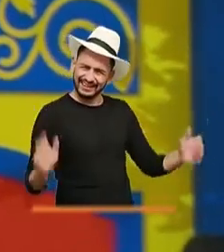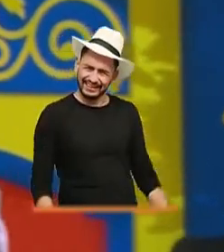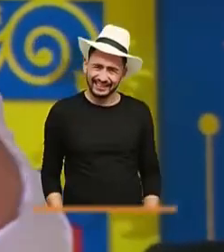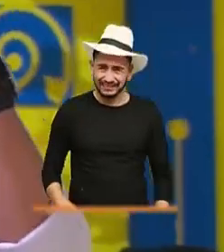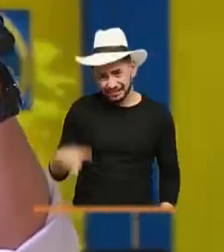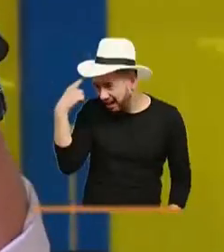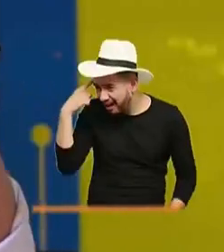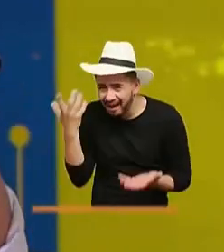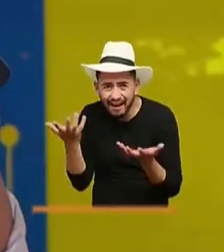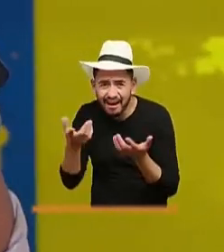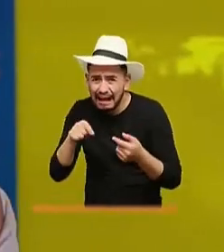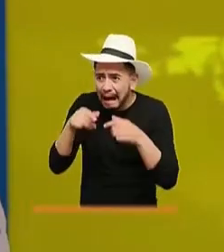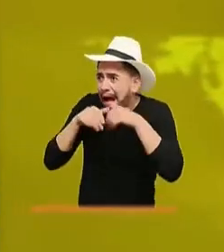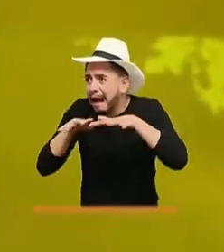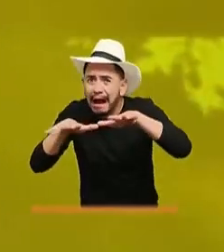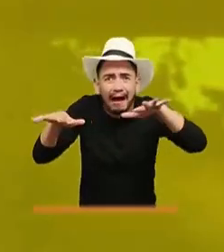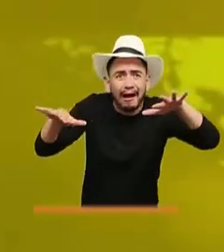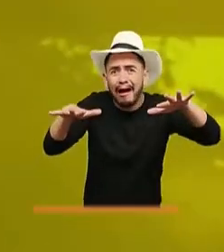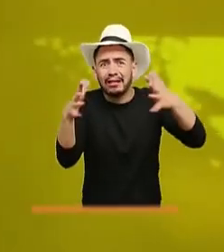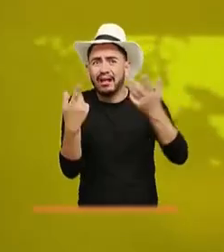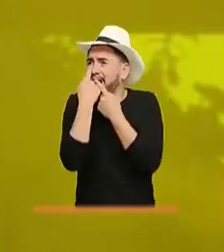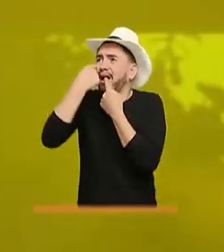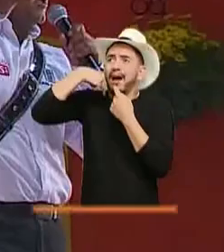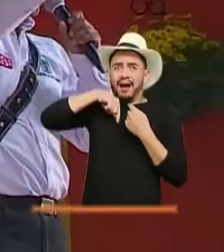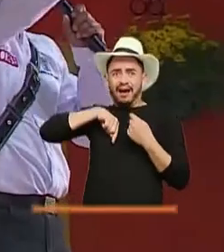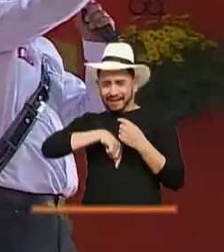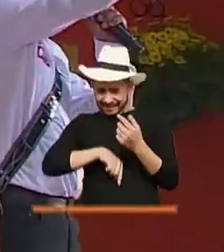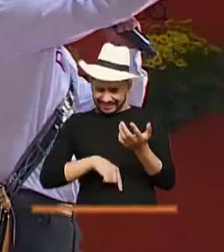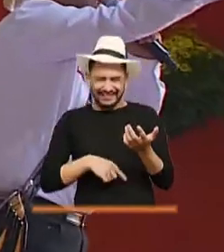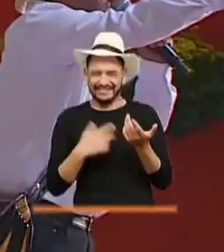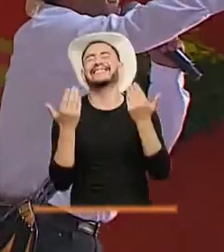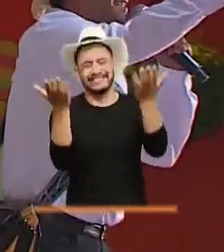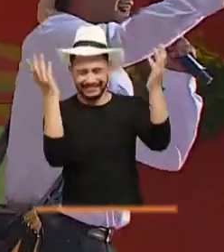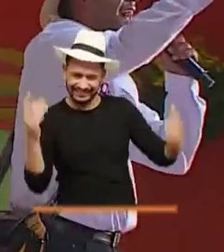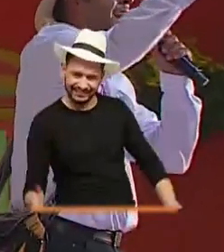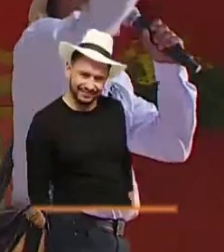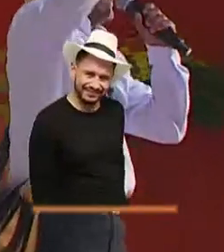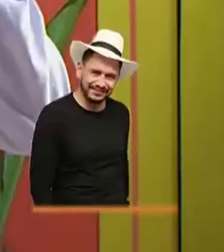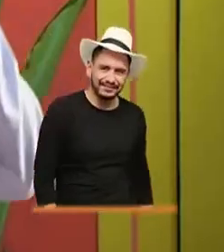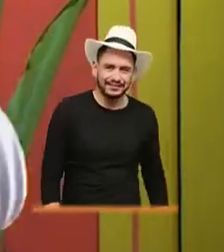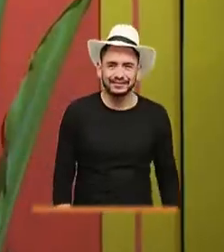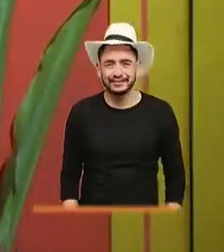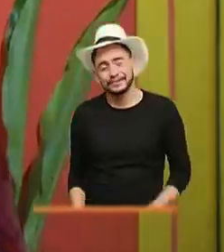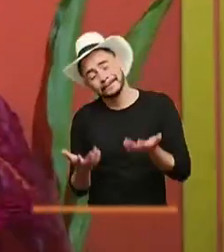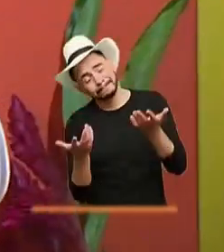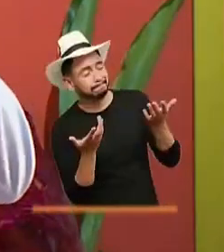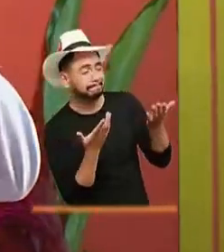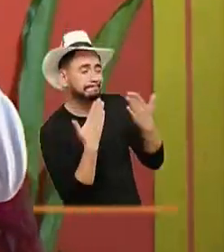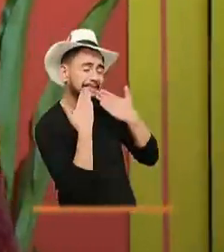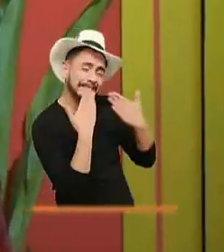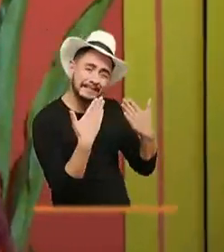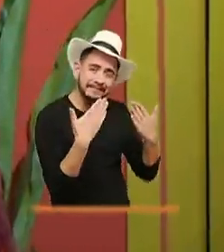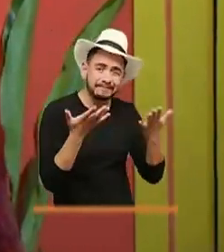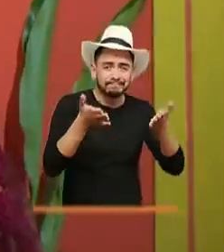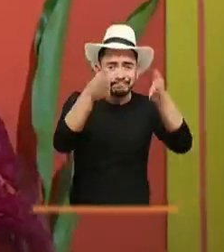el virus le entra es por la nariz? Muchas gracias al alcalde, que hoy